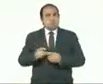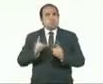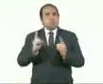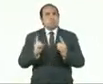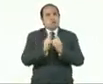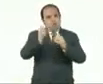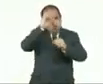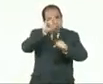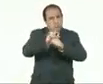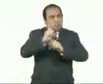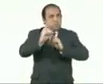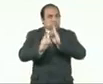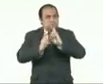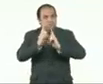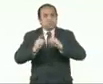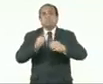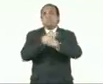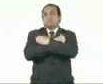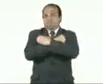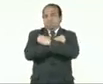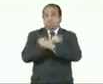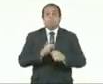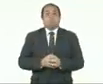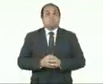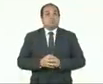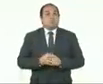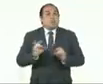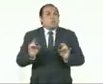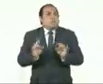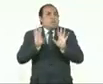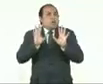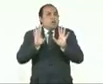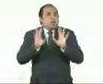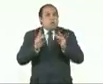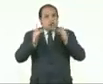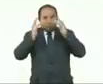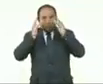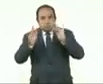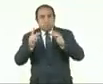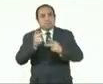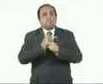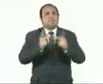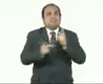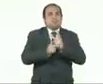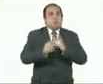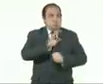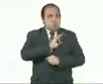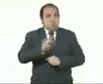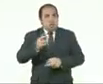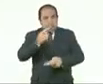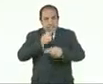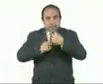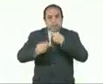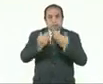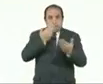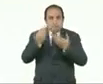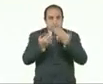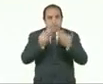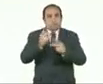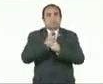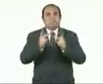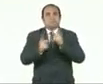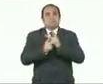la cultura, al deporte, a la educación. Si por alguna razón abandonaron la preparatoria, que puedan regresar ahí a estudiar